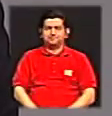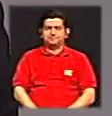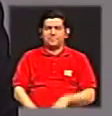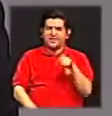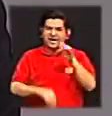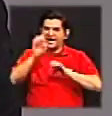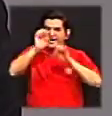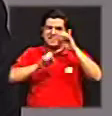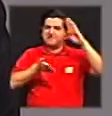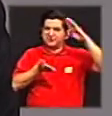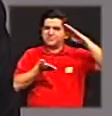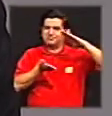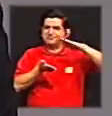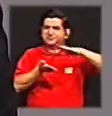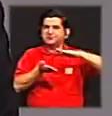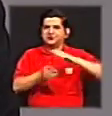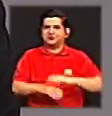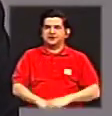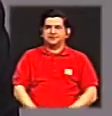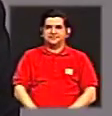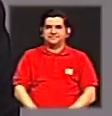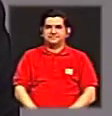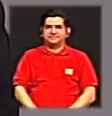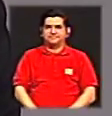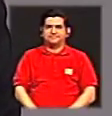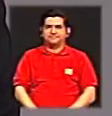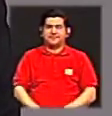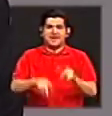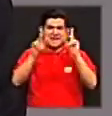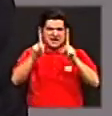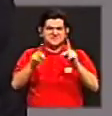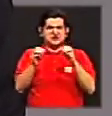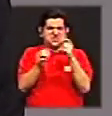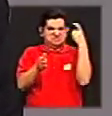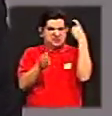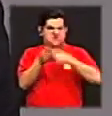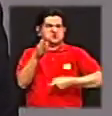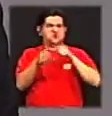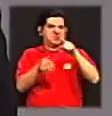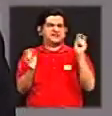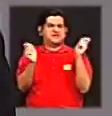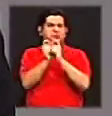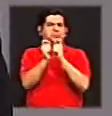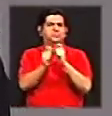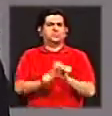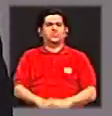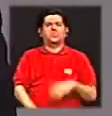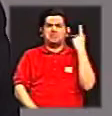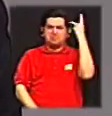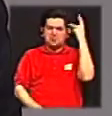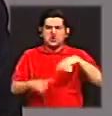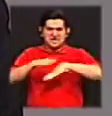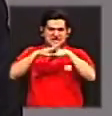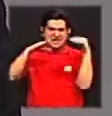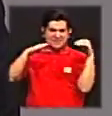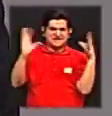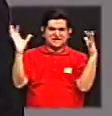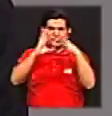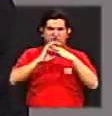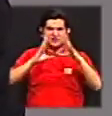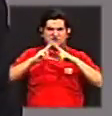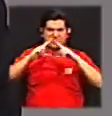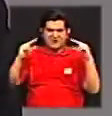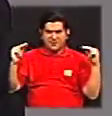las valoraciones bajan un poco, es decir, las personas son más estrictas en ese sentido y la política exterior con Nicaragua un poco